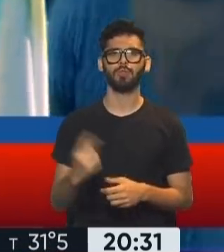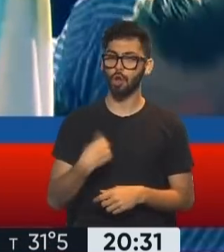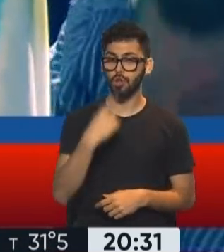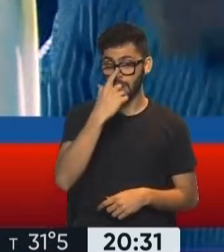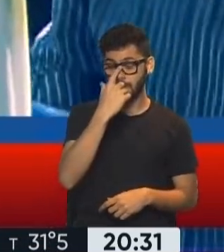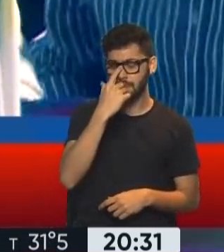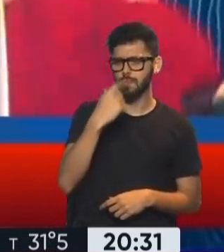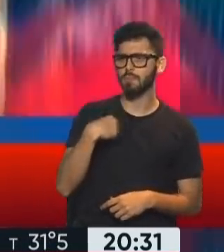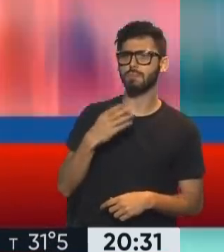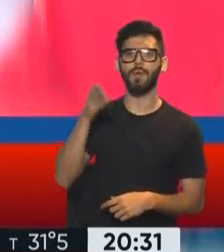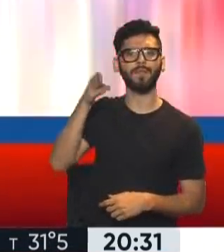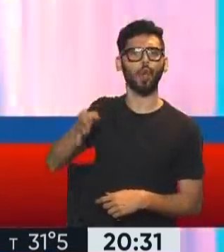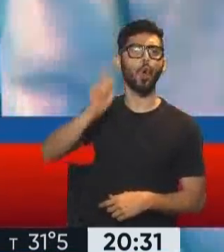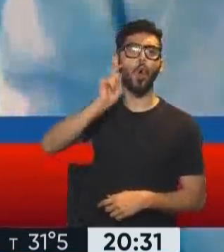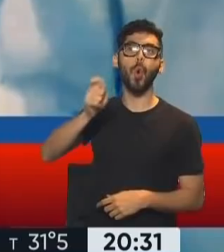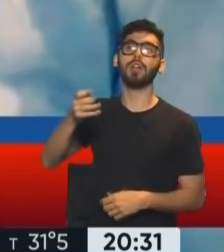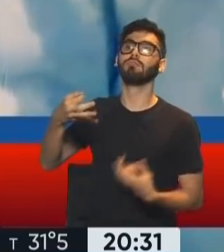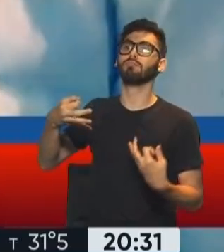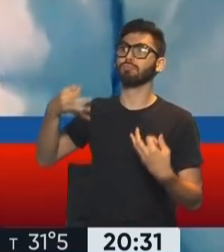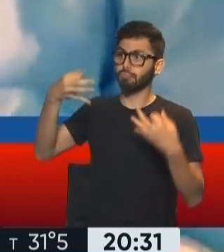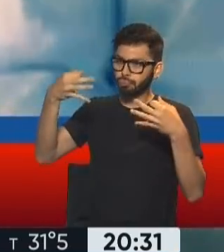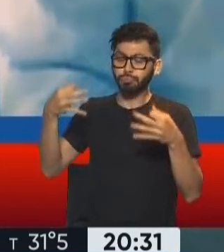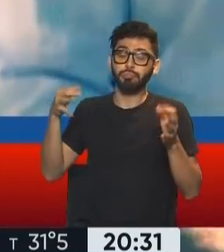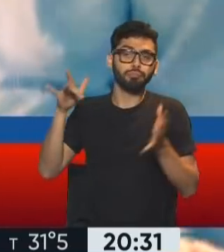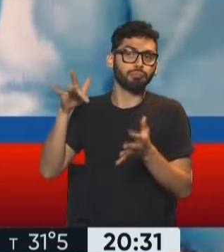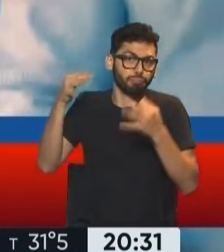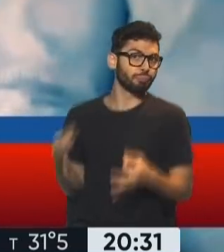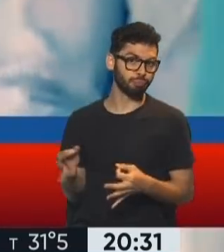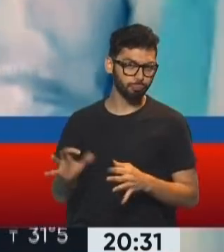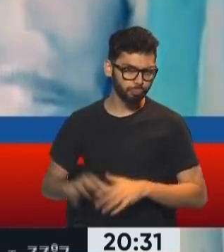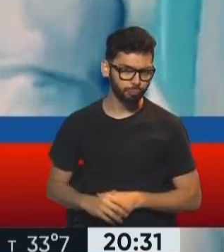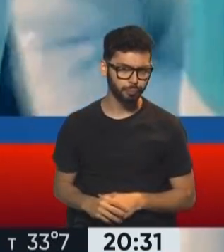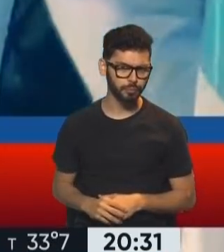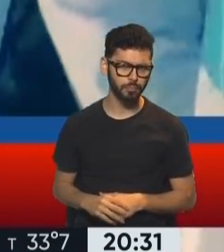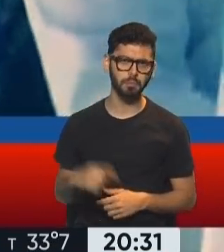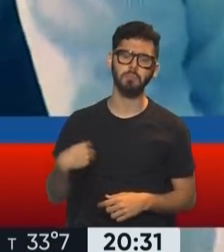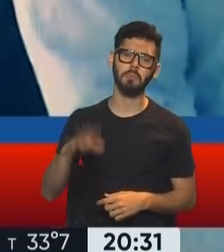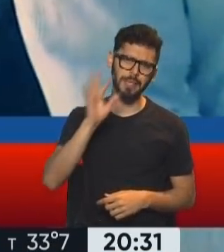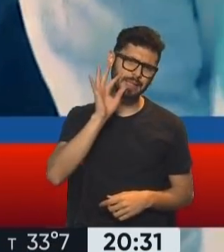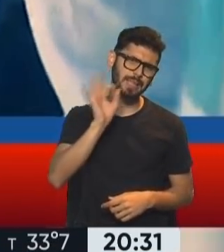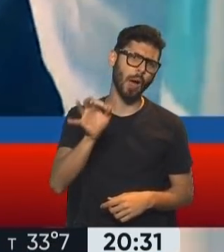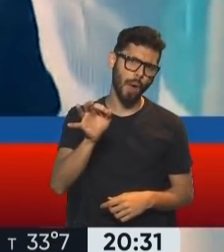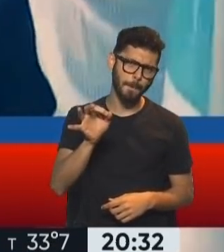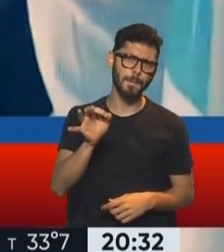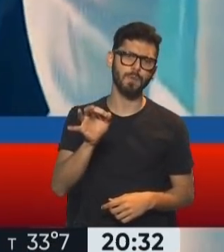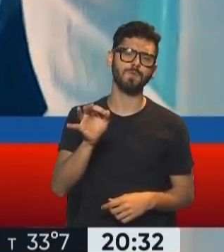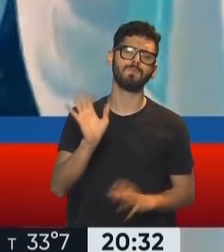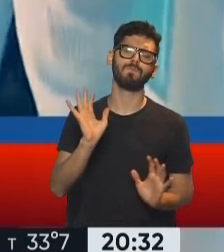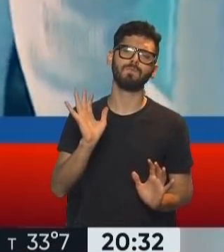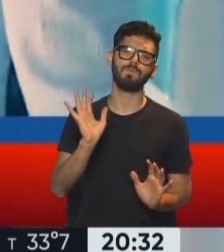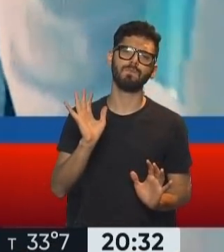al juez que corresponde, aunque sepamos y tengamos ciertas